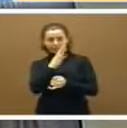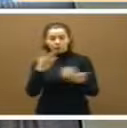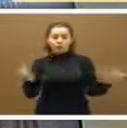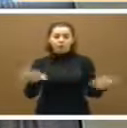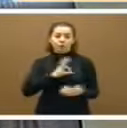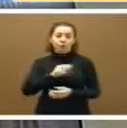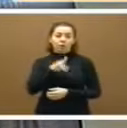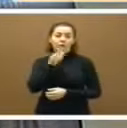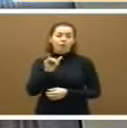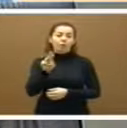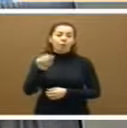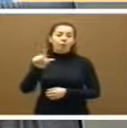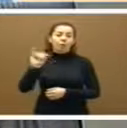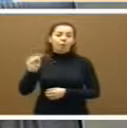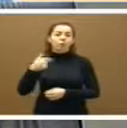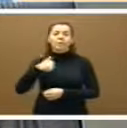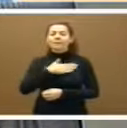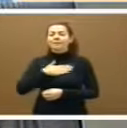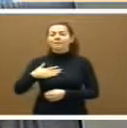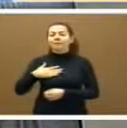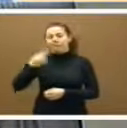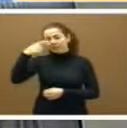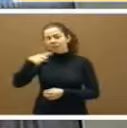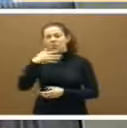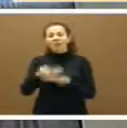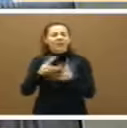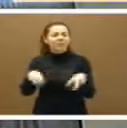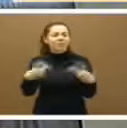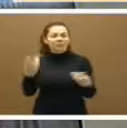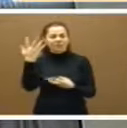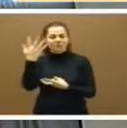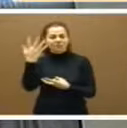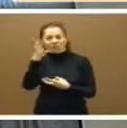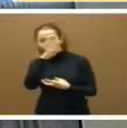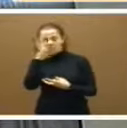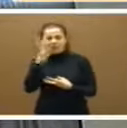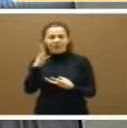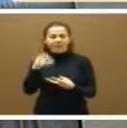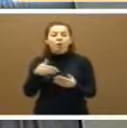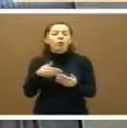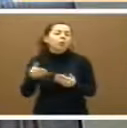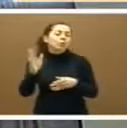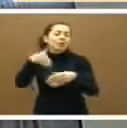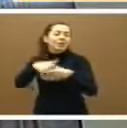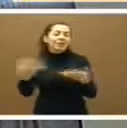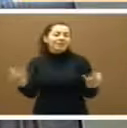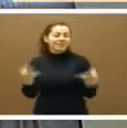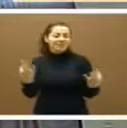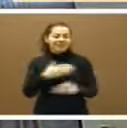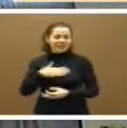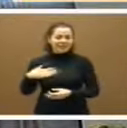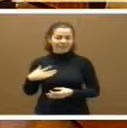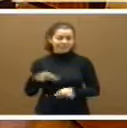turno, pero me gustaría saber por qué han presentado esta enmienda, qué es lo que quieren esconder de aquí a las próximas elecciones, qué es lo que quieren esconder. Nada más.